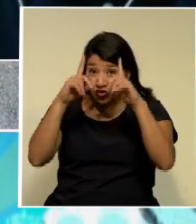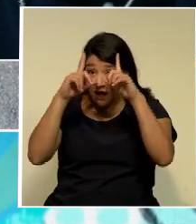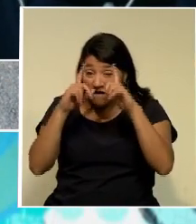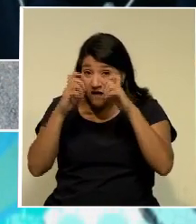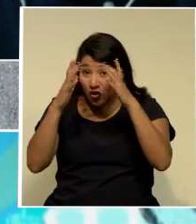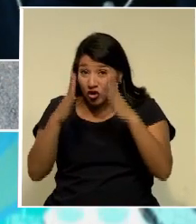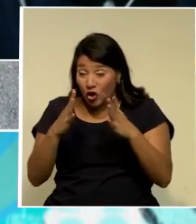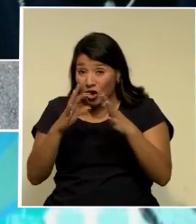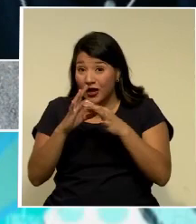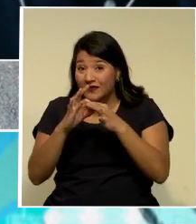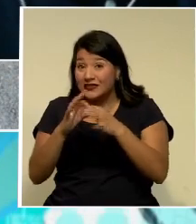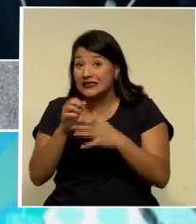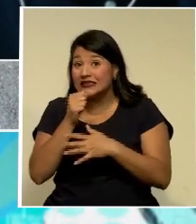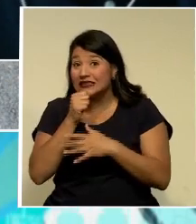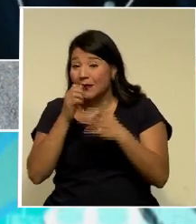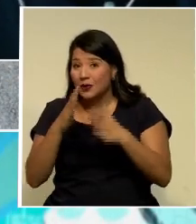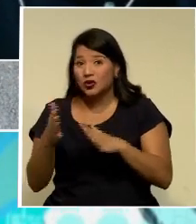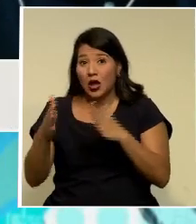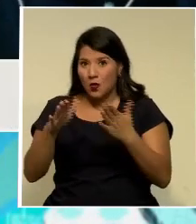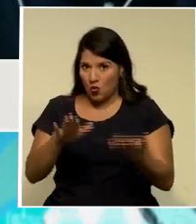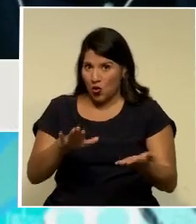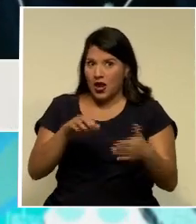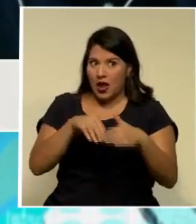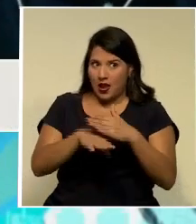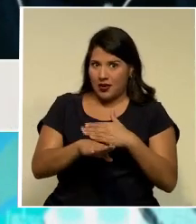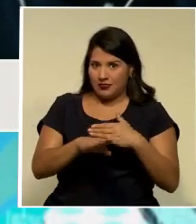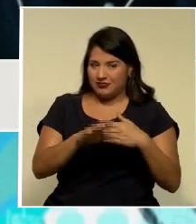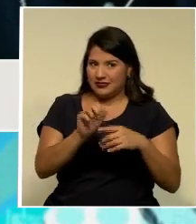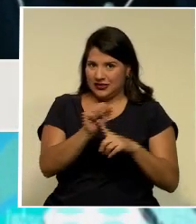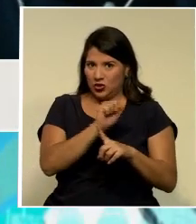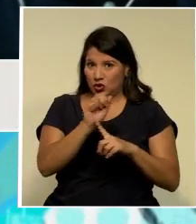prensa los que han muerto en conflictos armados.